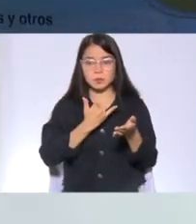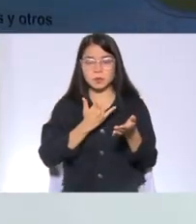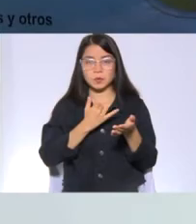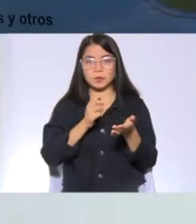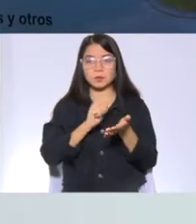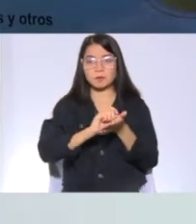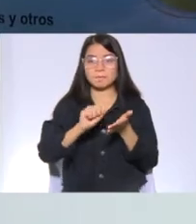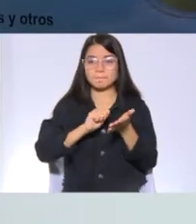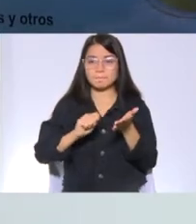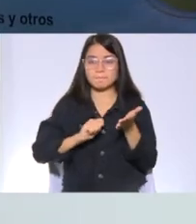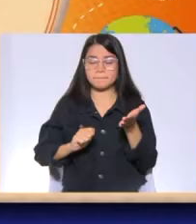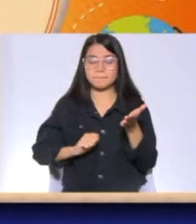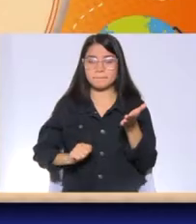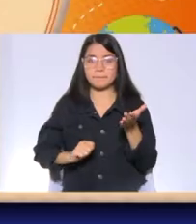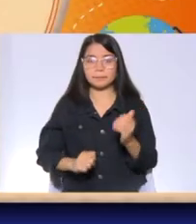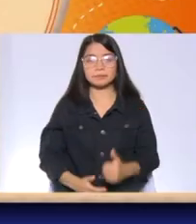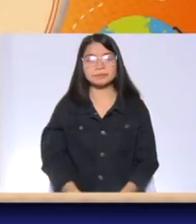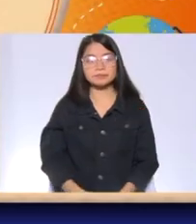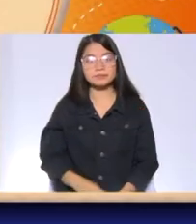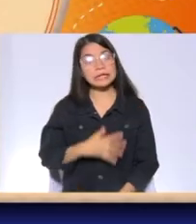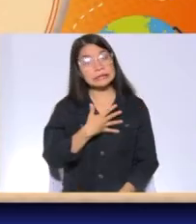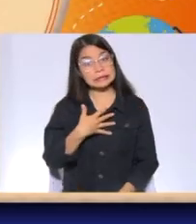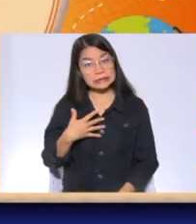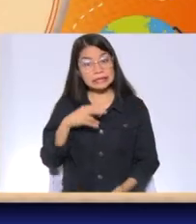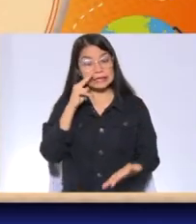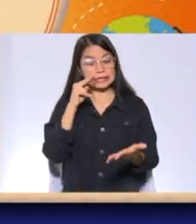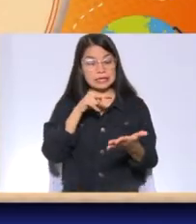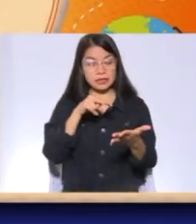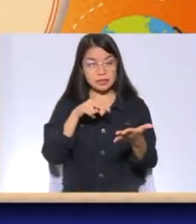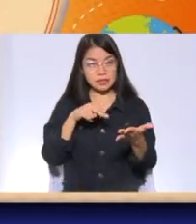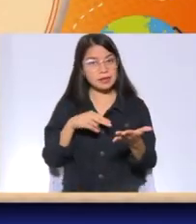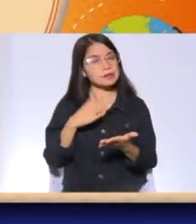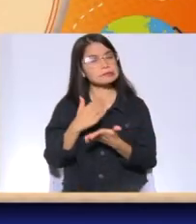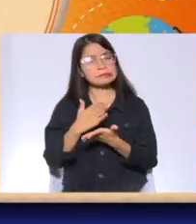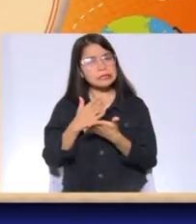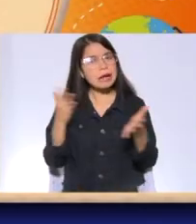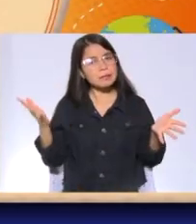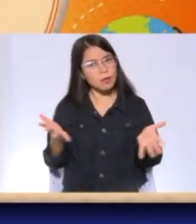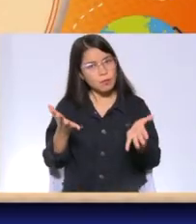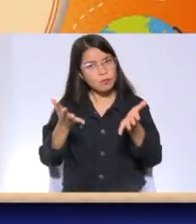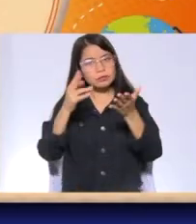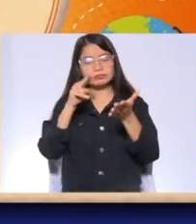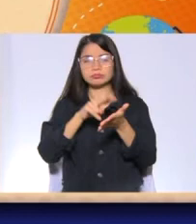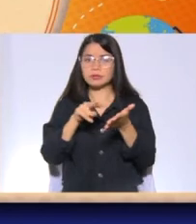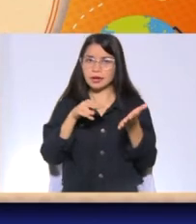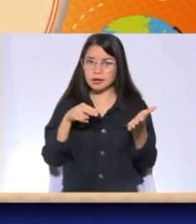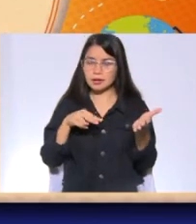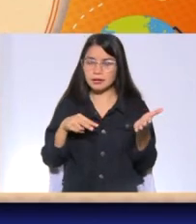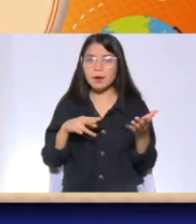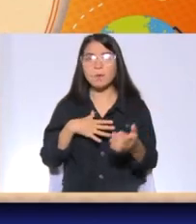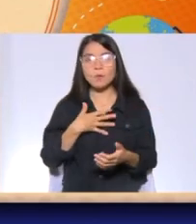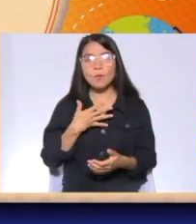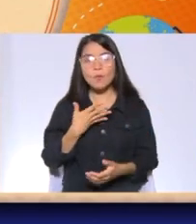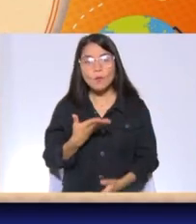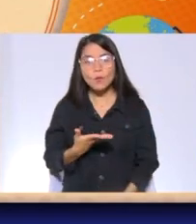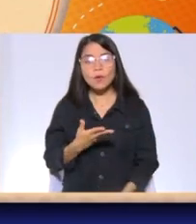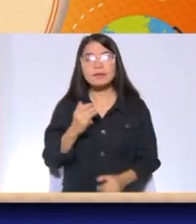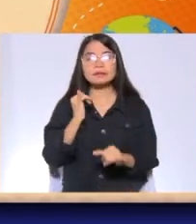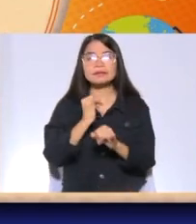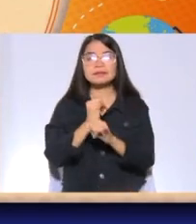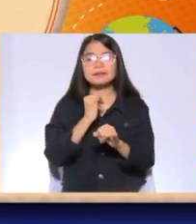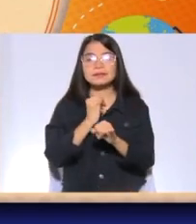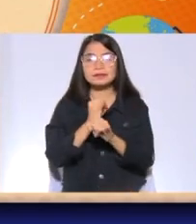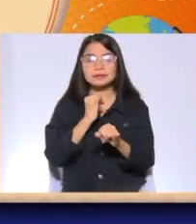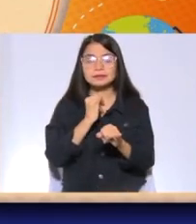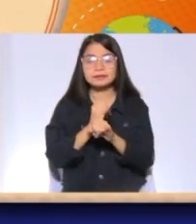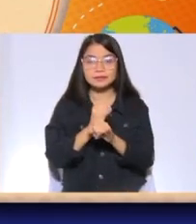Muy bien, si quieren leer, siempre los invitamos a la lectura, tanto el profesor José Muñoz como mi persona, pueden ir al blog y leer estas